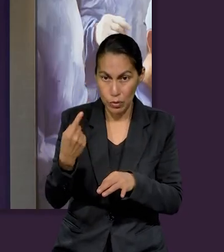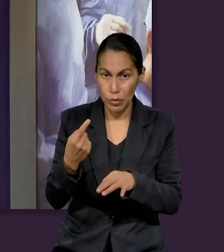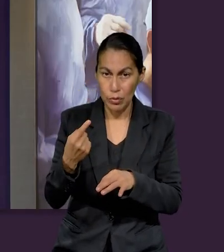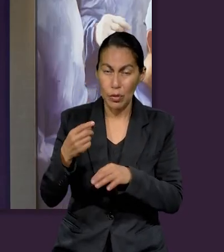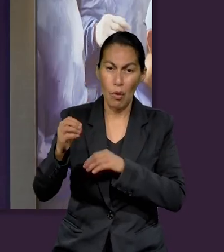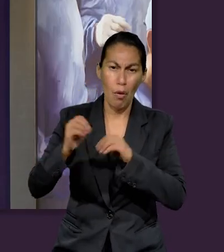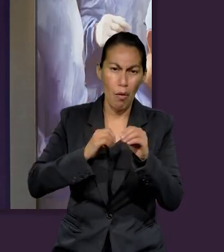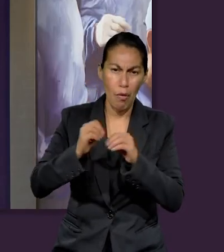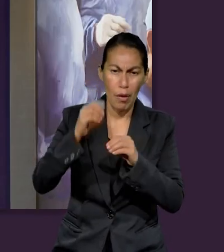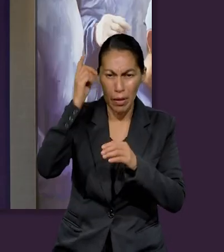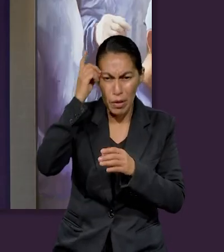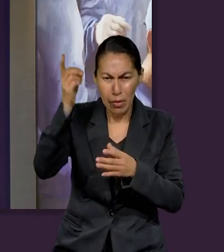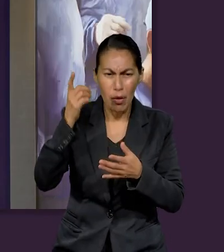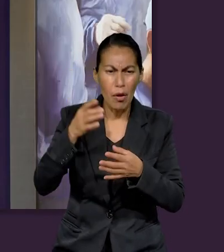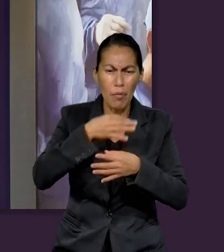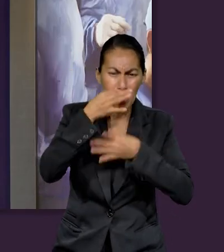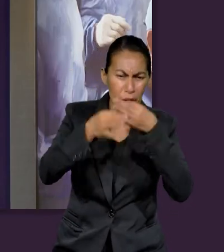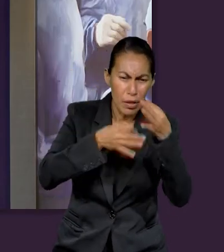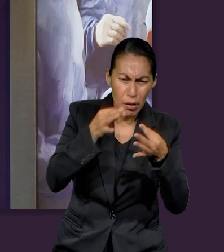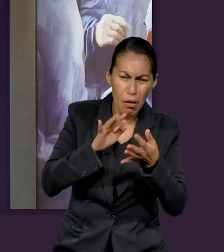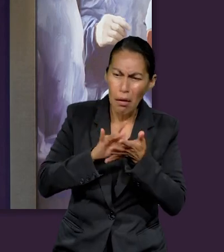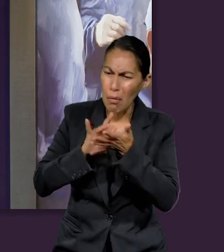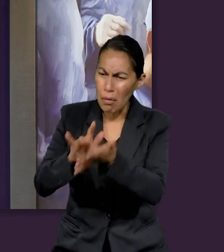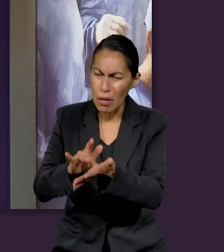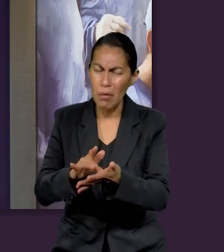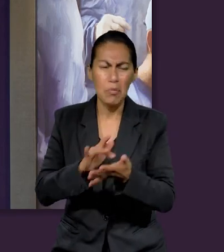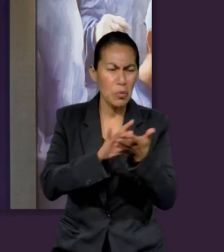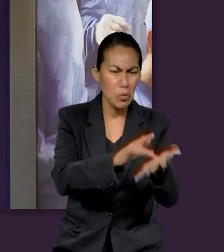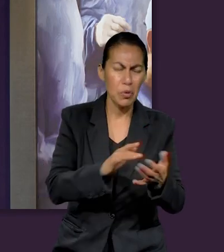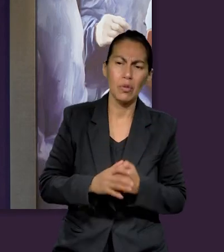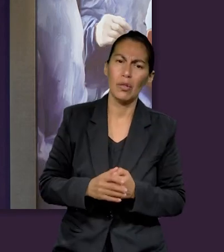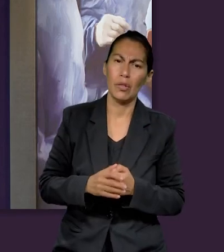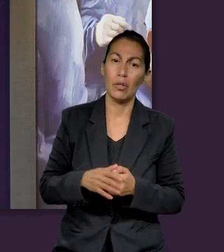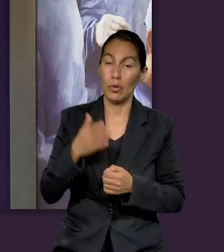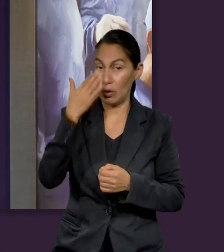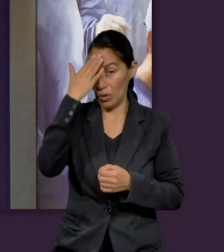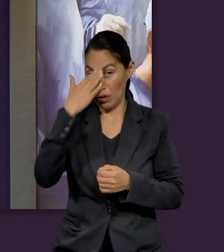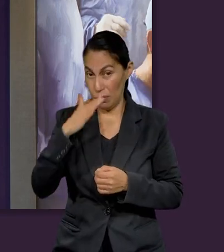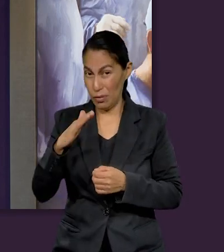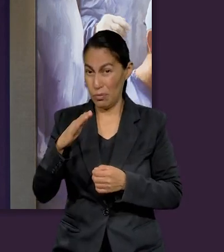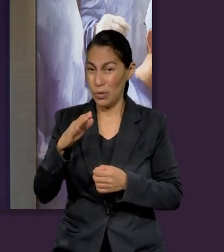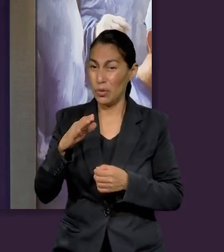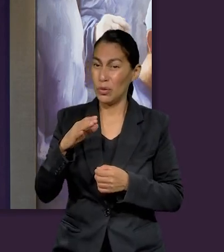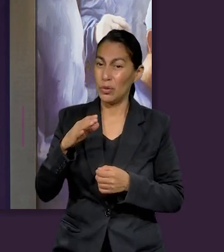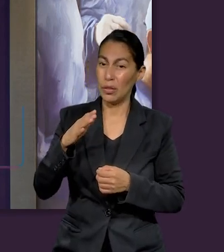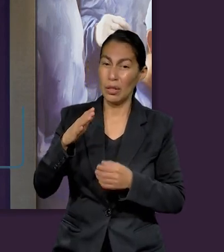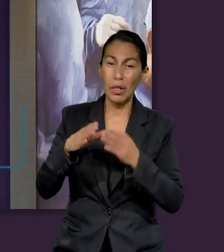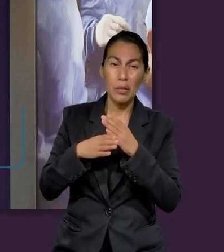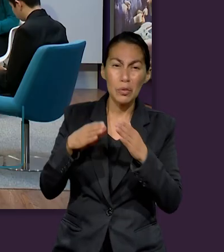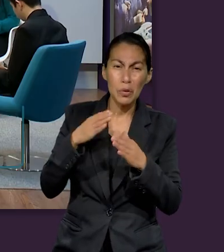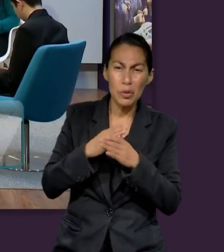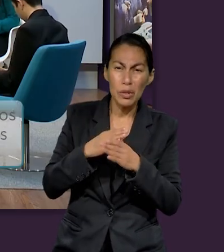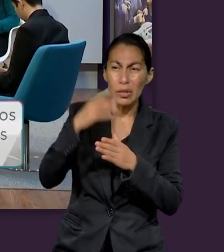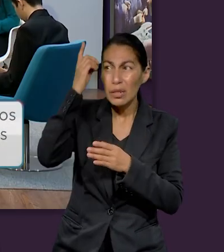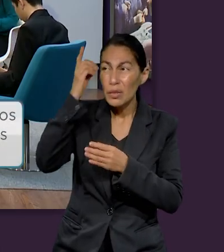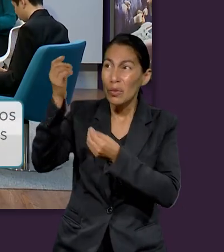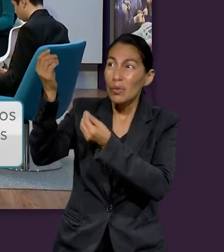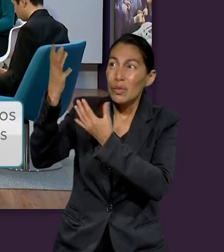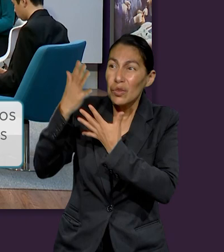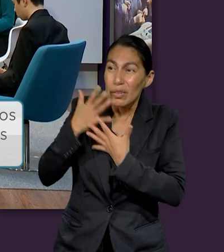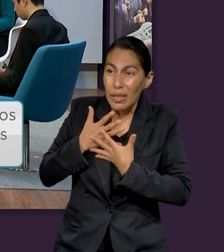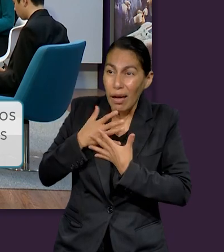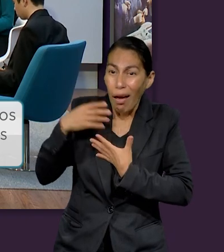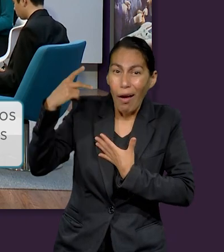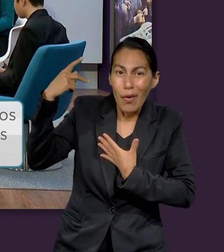damos para la obra de Dios cuando nosotros reconocemos que todo le pertenece a él nosotros podemos ver